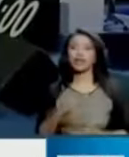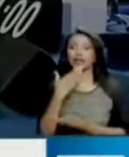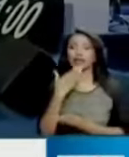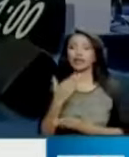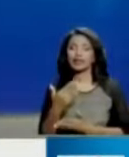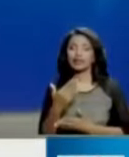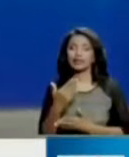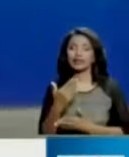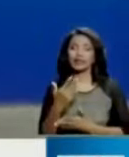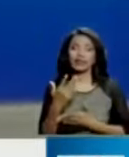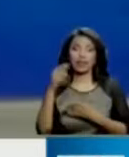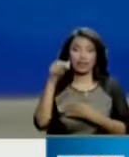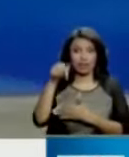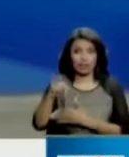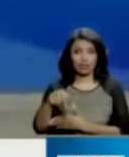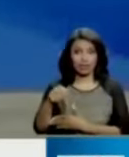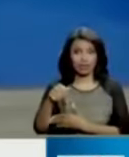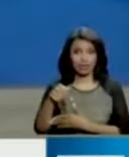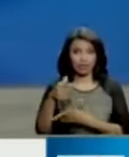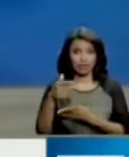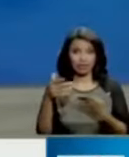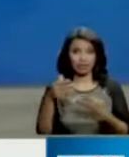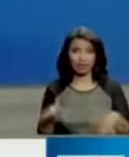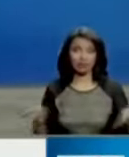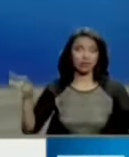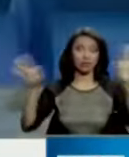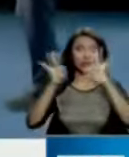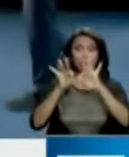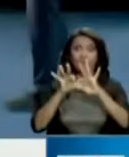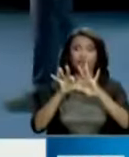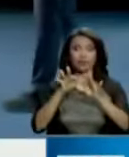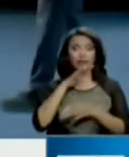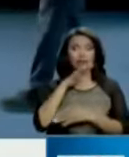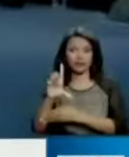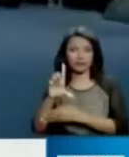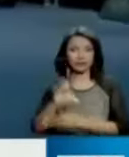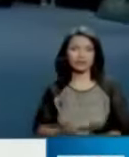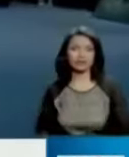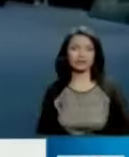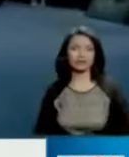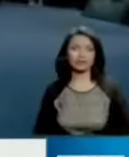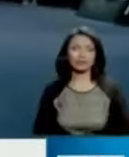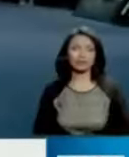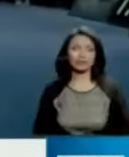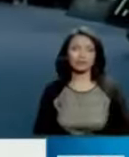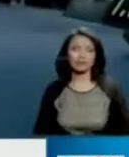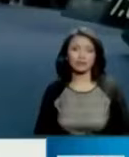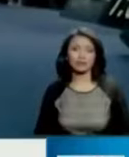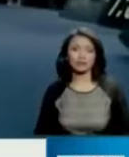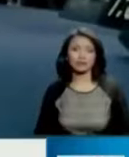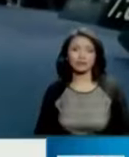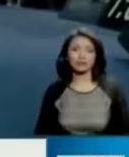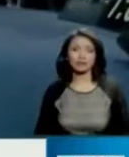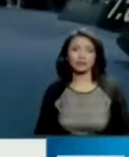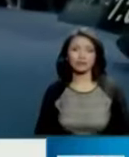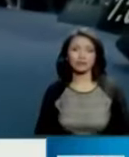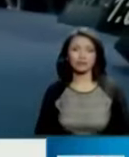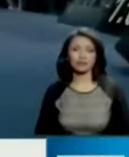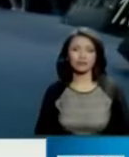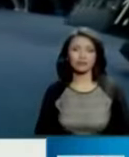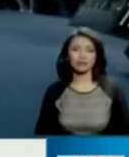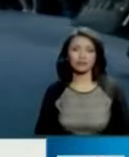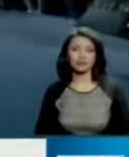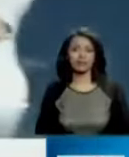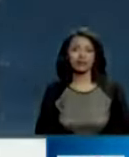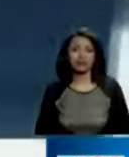nicaragüense, ahí le han dado asilo, en Panamá, el Estado nicaragüense le ha dado asilo, el cual no compartimos, obviamente, pero es lo que